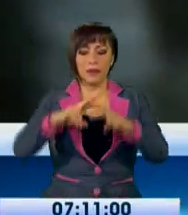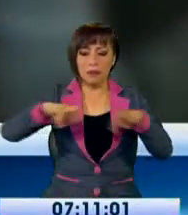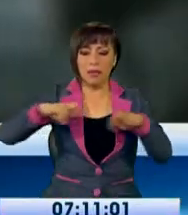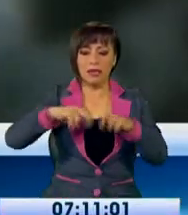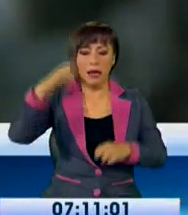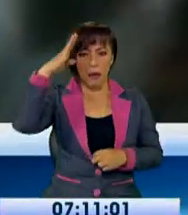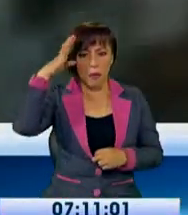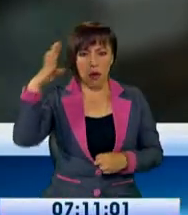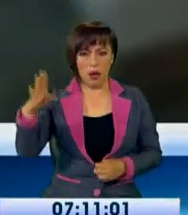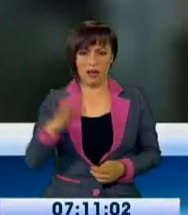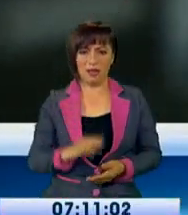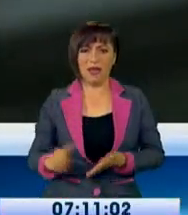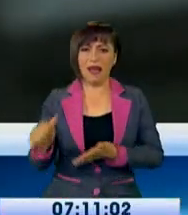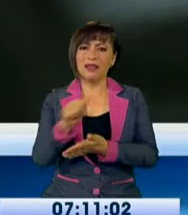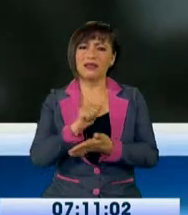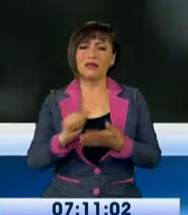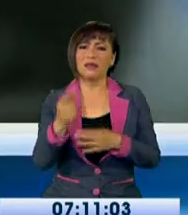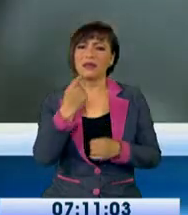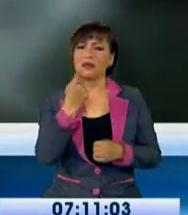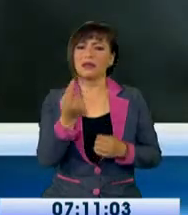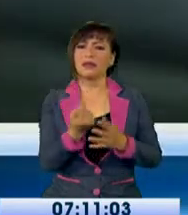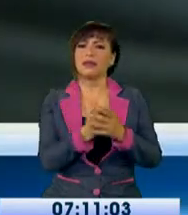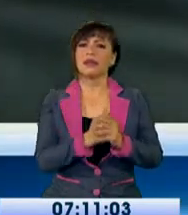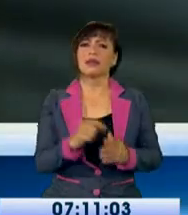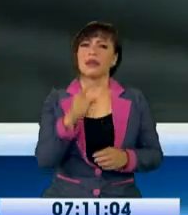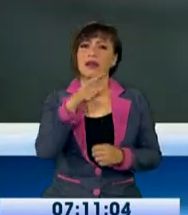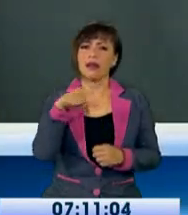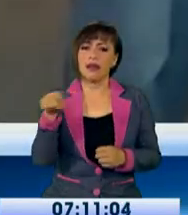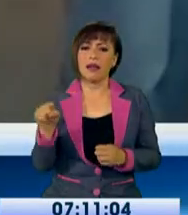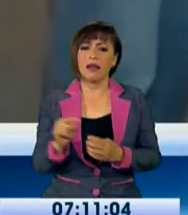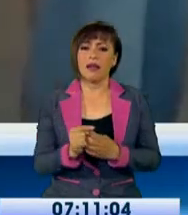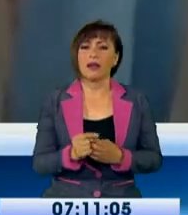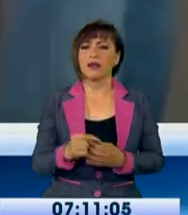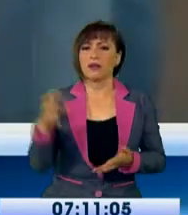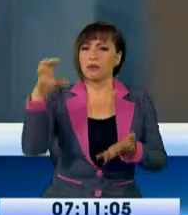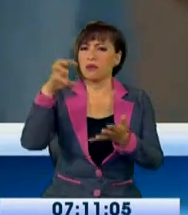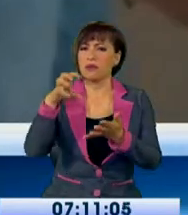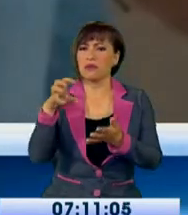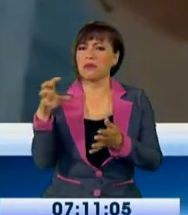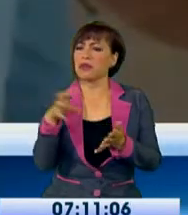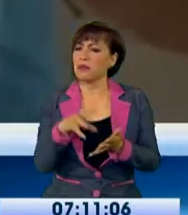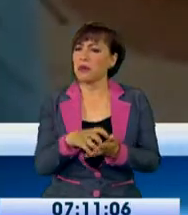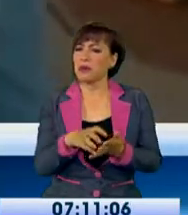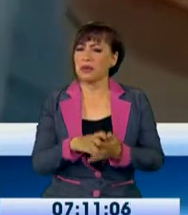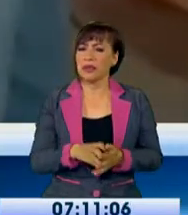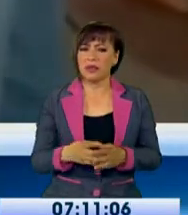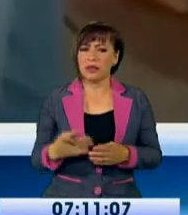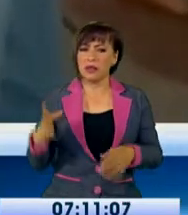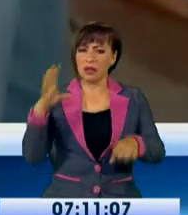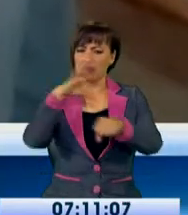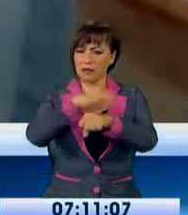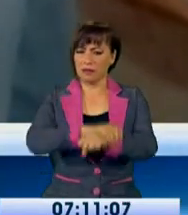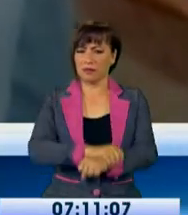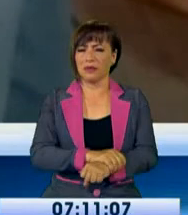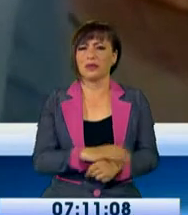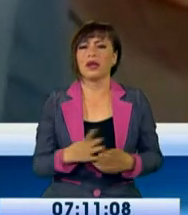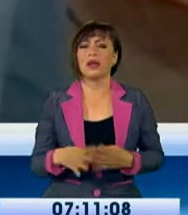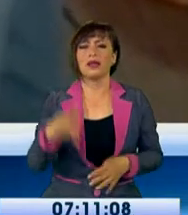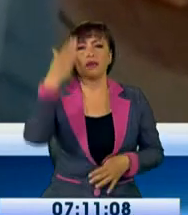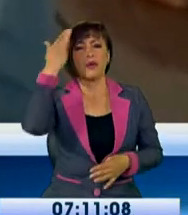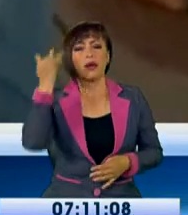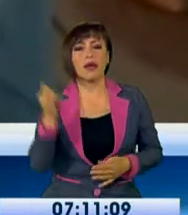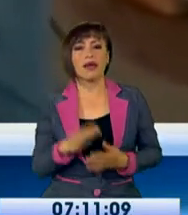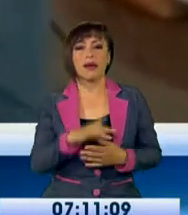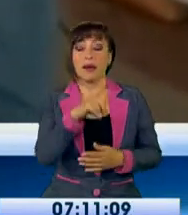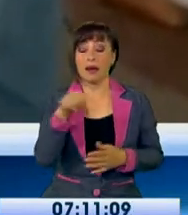Suay logró detener a 4 miembros de la Policía Nacional en el cantón Siksik, provincia de La Suay, acusados de un supuesto delito de concusión. Operaciones